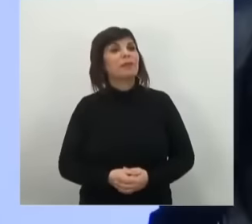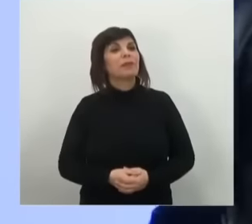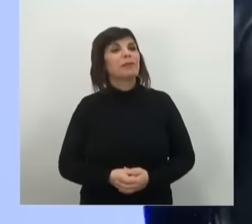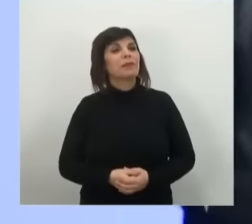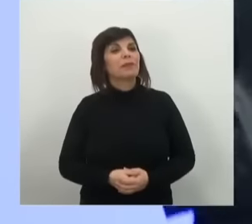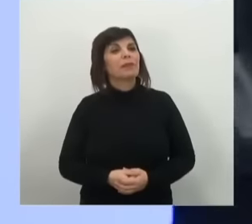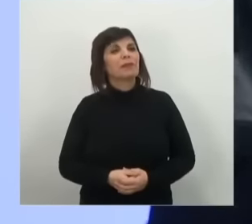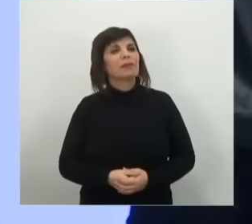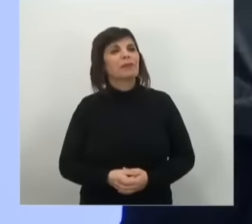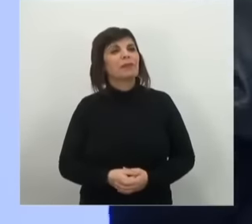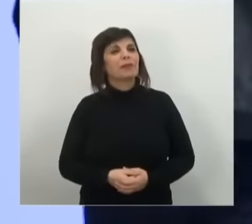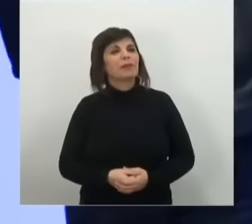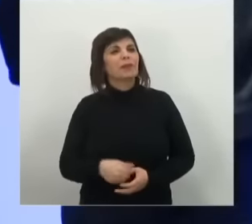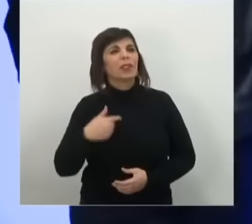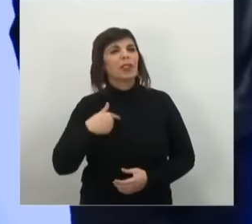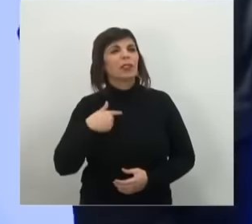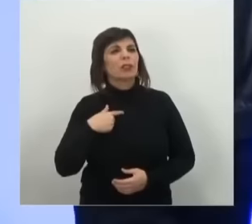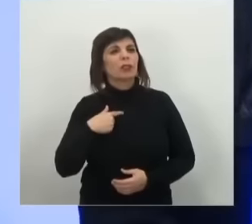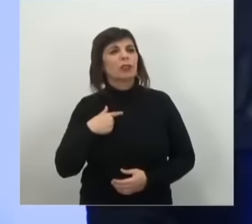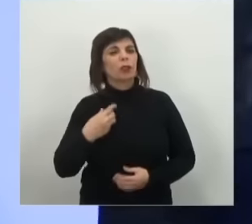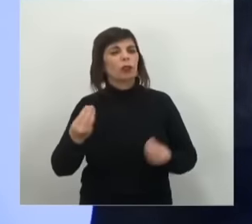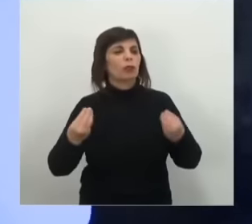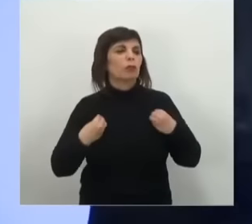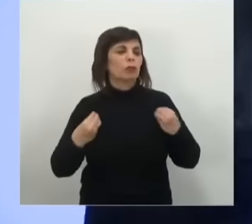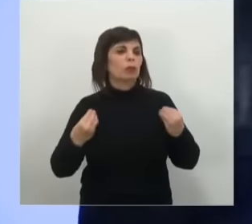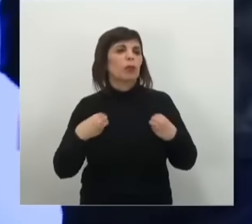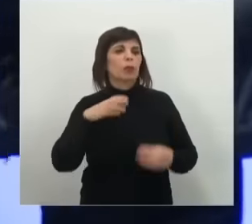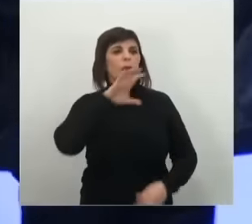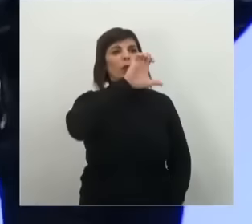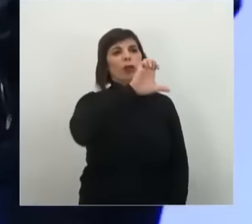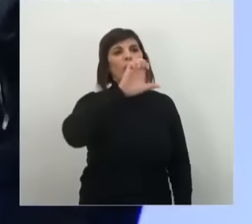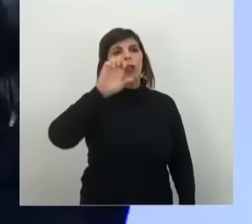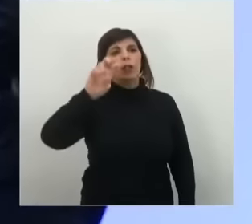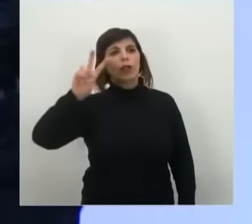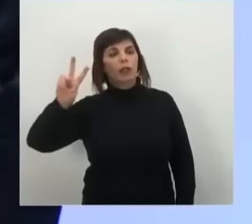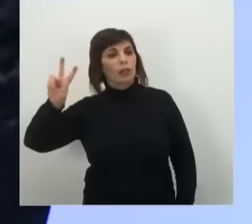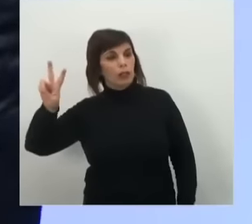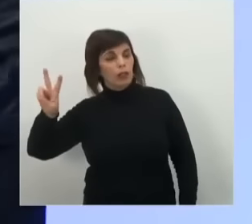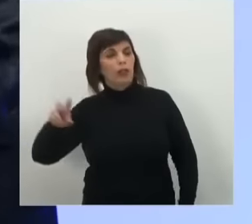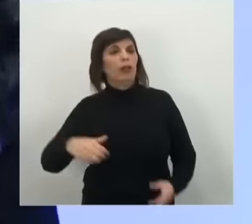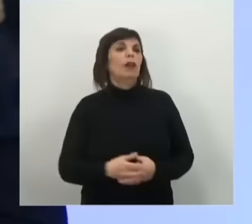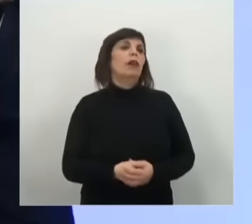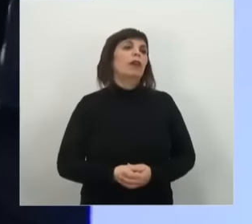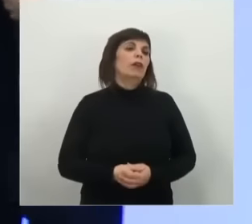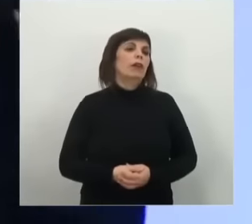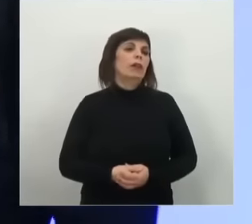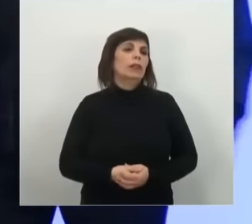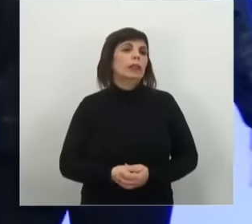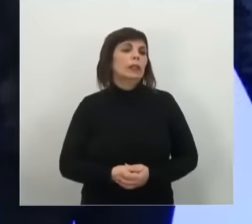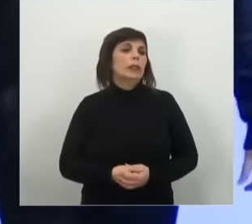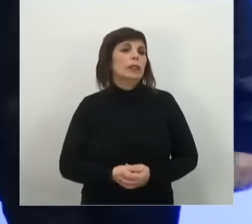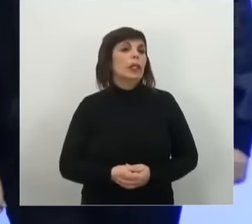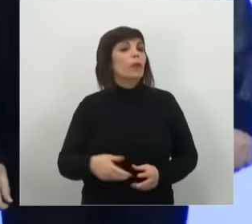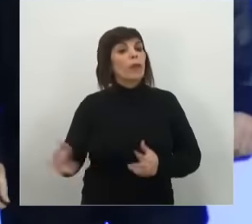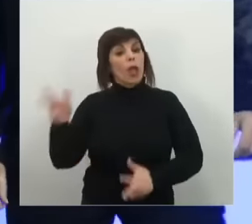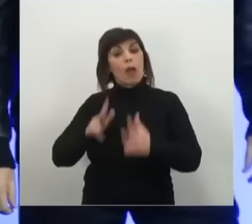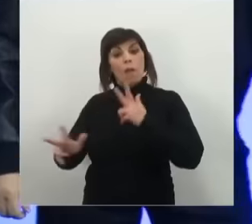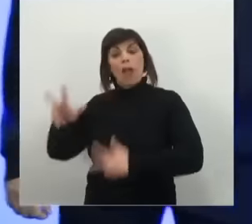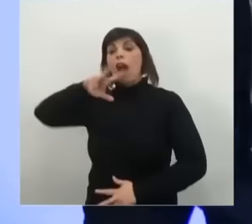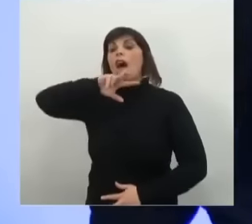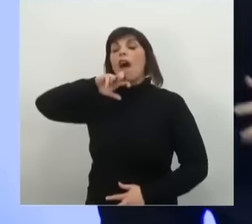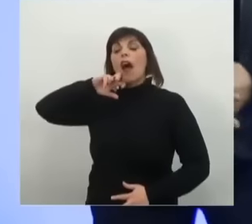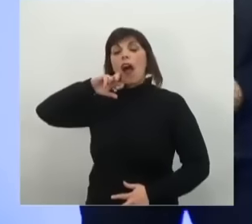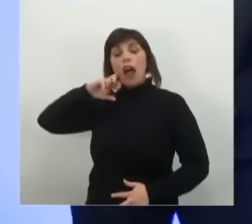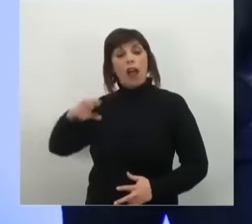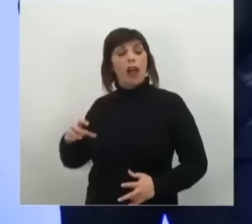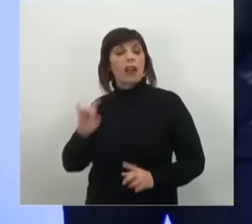este estoy en Los Ángeles California estoy coordinando los viajes de Israel conjuntamente con el pastor Eduardo así usted tiene algún